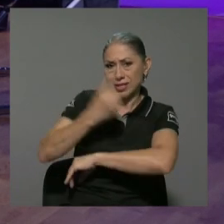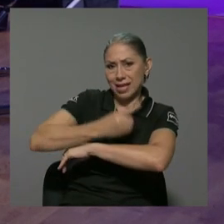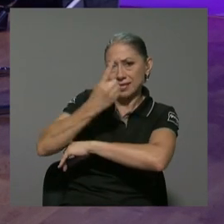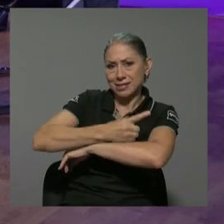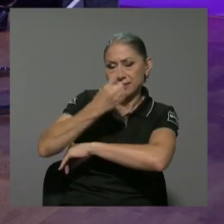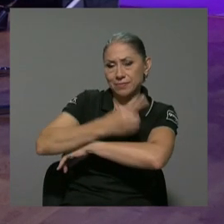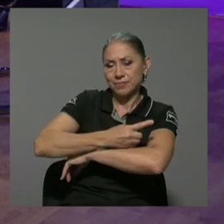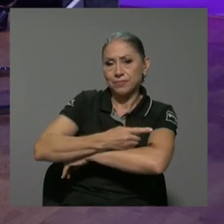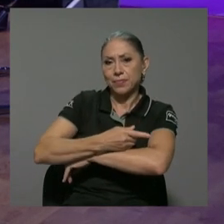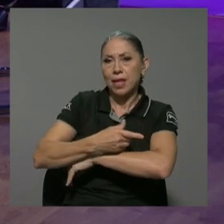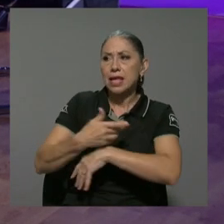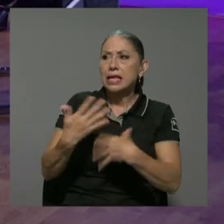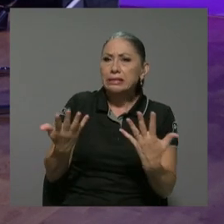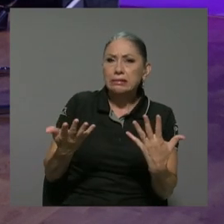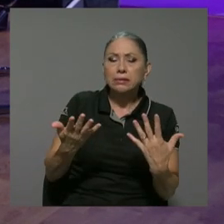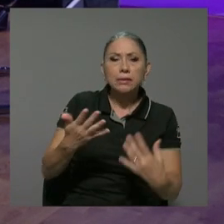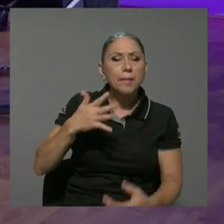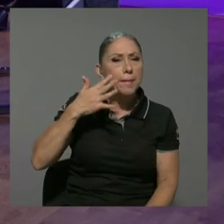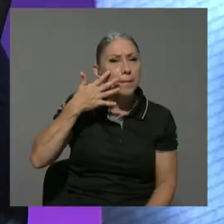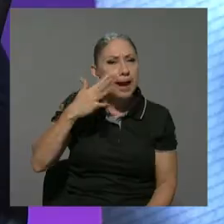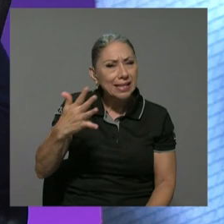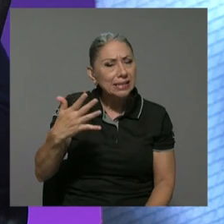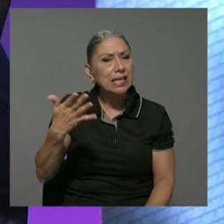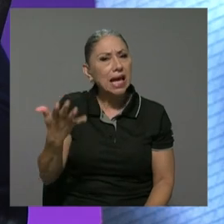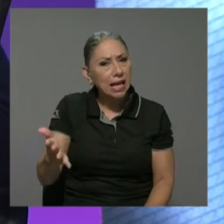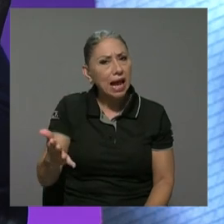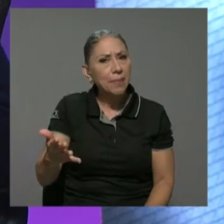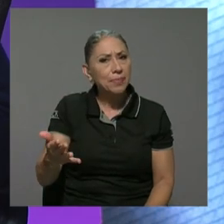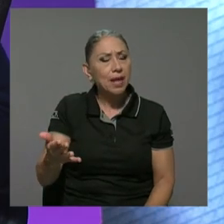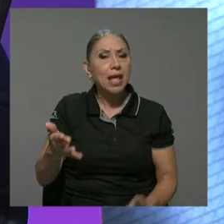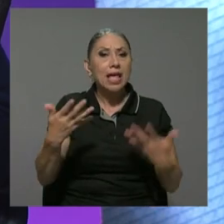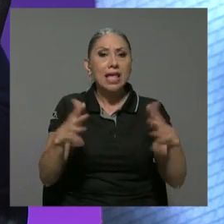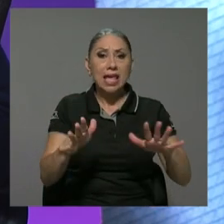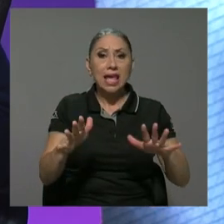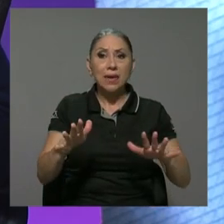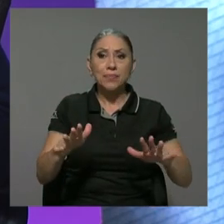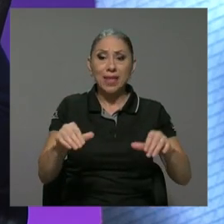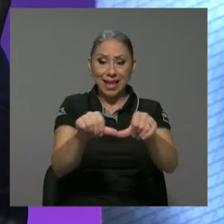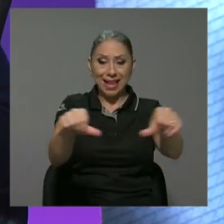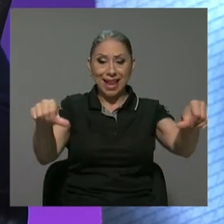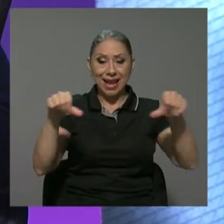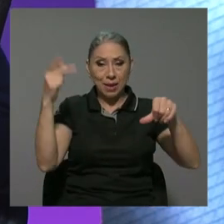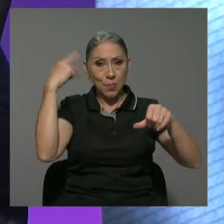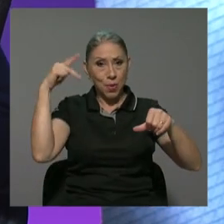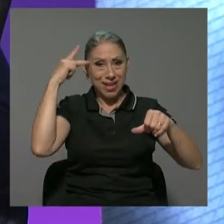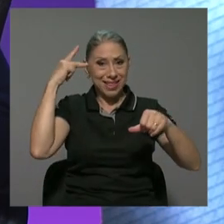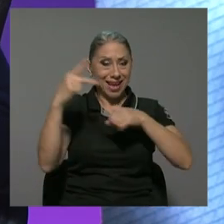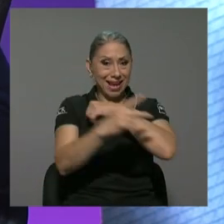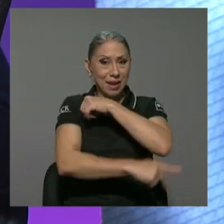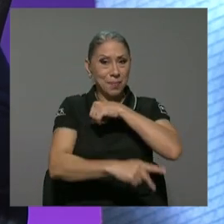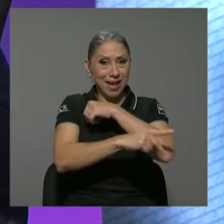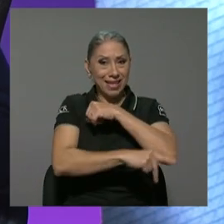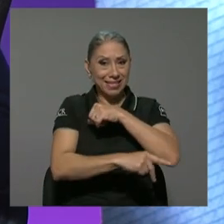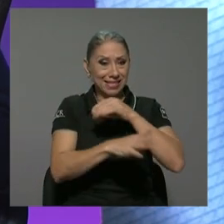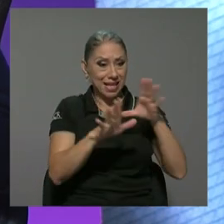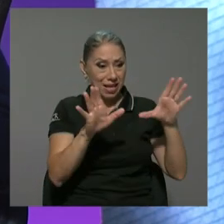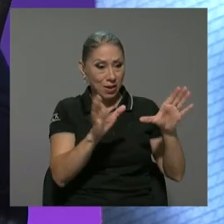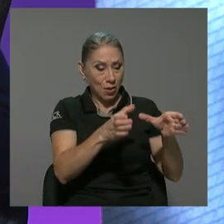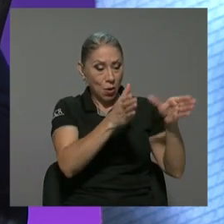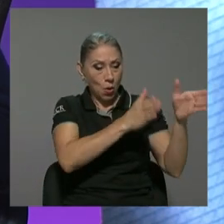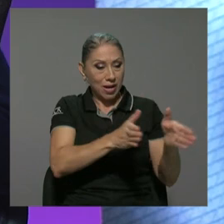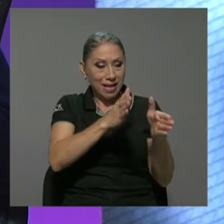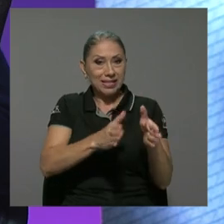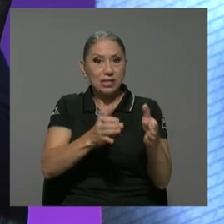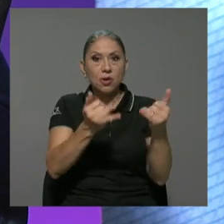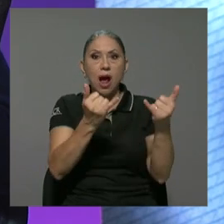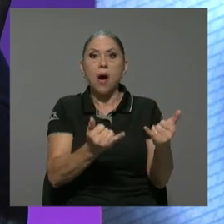y es que pareciera que la organización de lo político en el país, ¿verdad?, está siendo sustituida por otras formas y otras